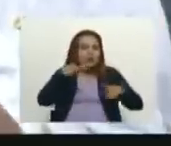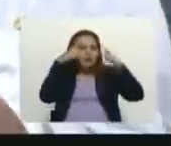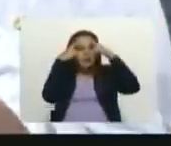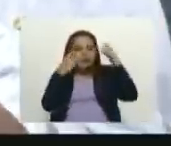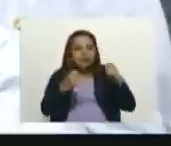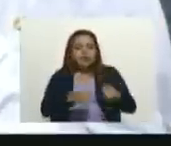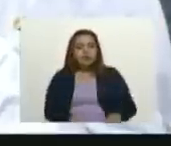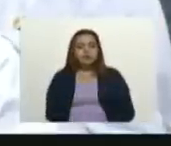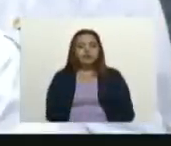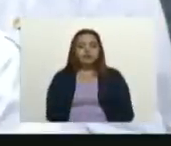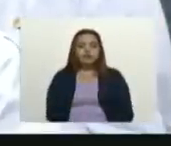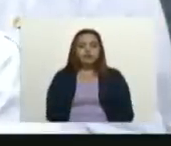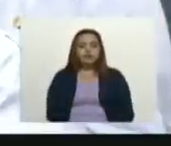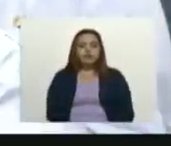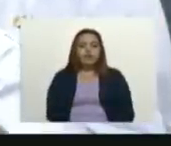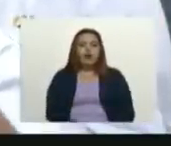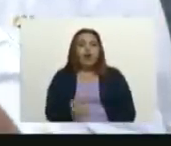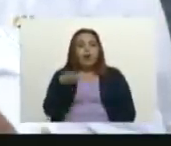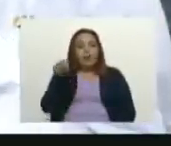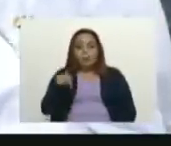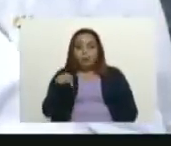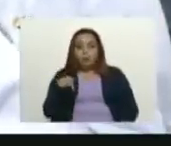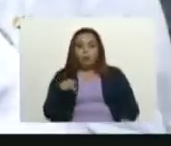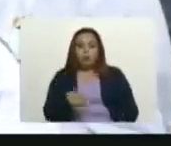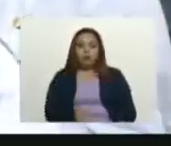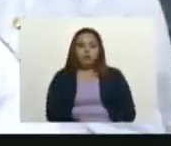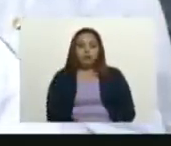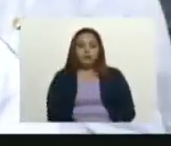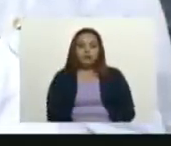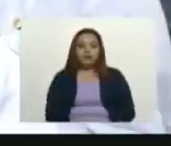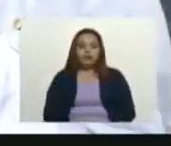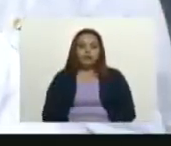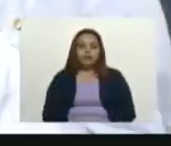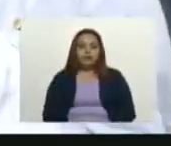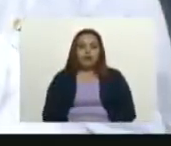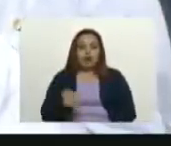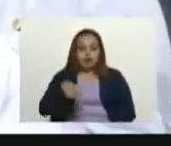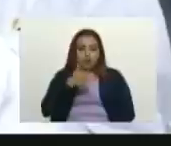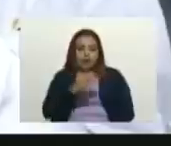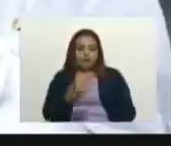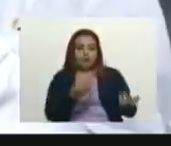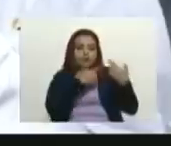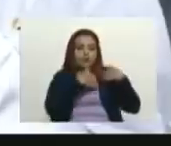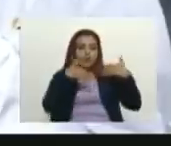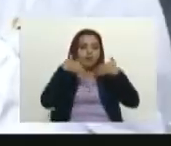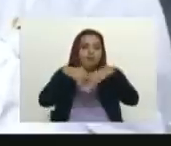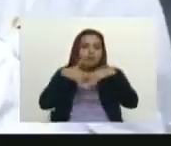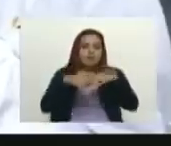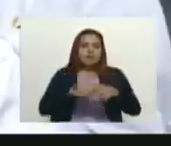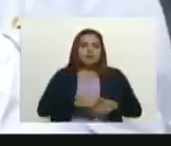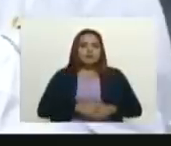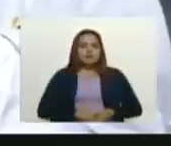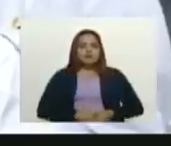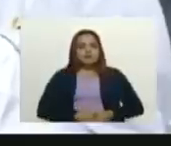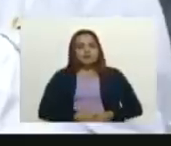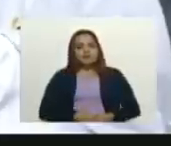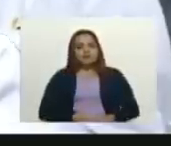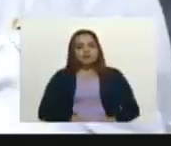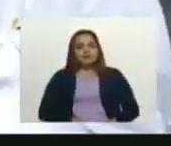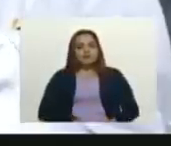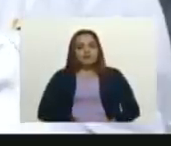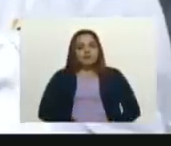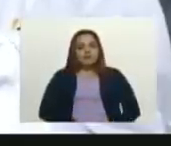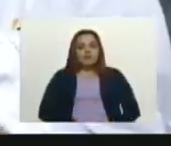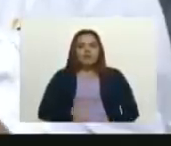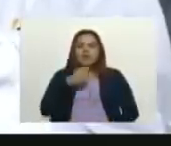en día tenemos un estado, yo represento una empresa donde, como decía Nicolás Tesla, si